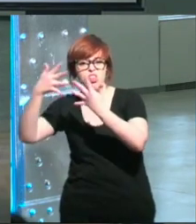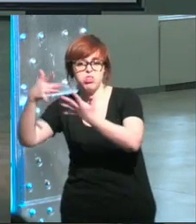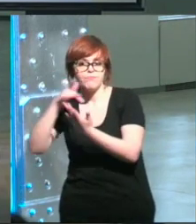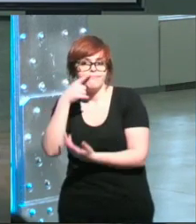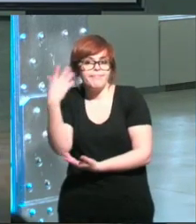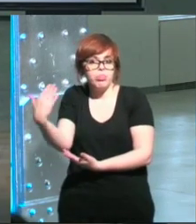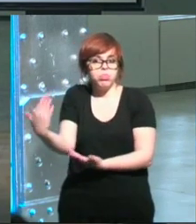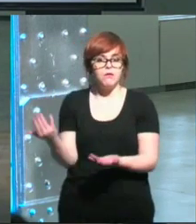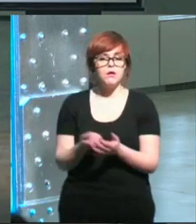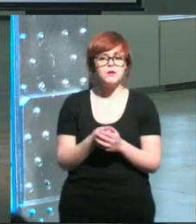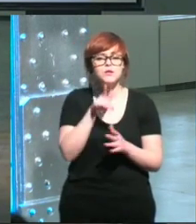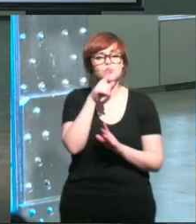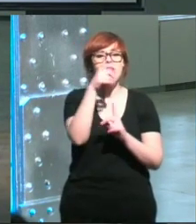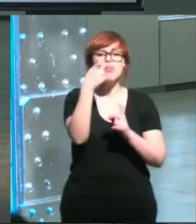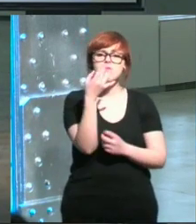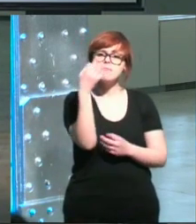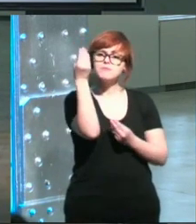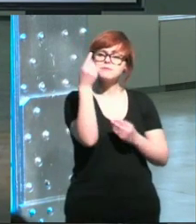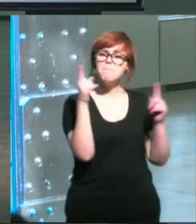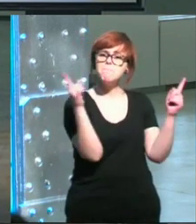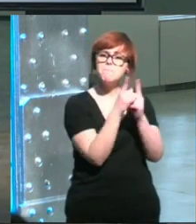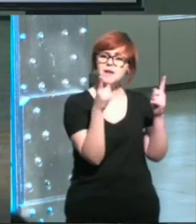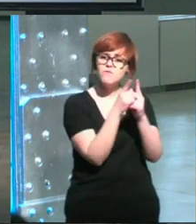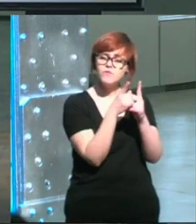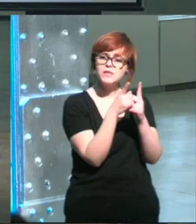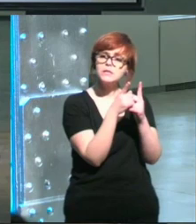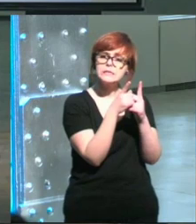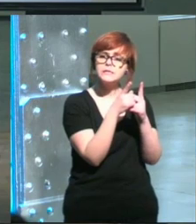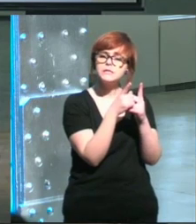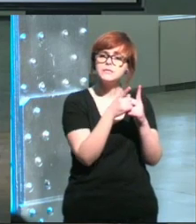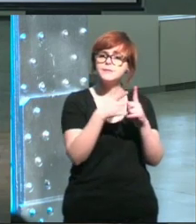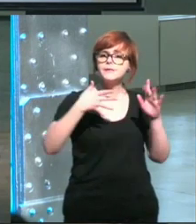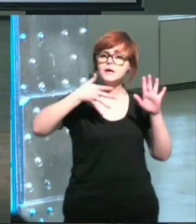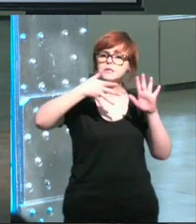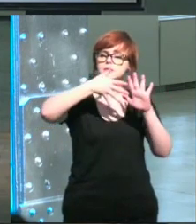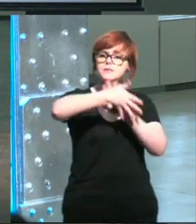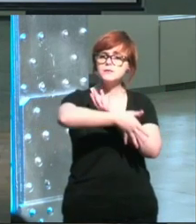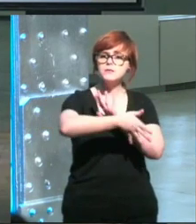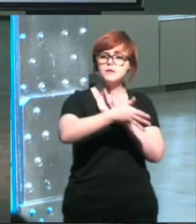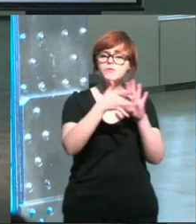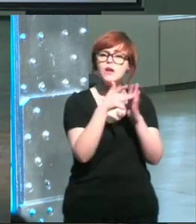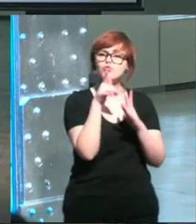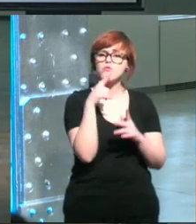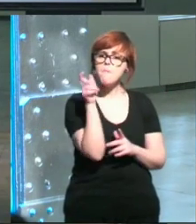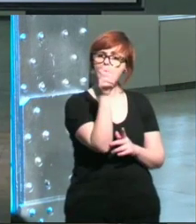también entender que no por más elocuente y utilizando términos muy complejos comunicas mejor.